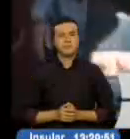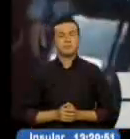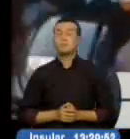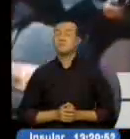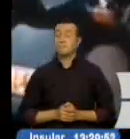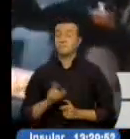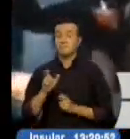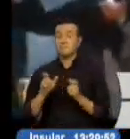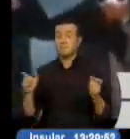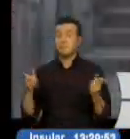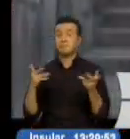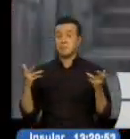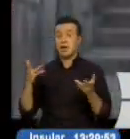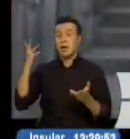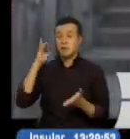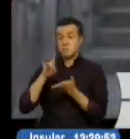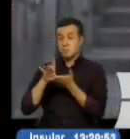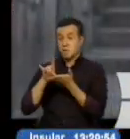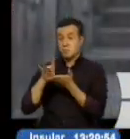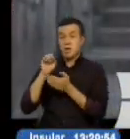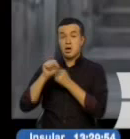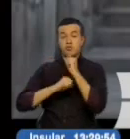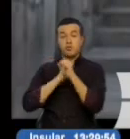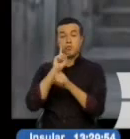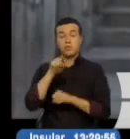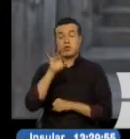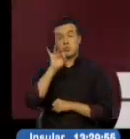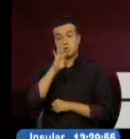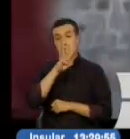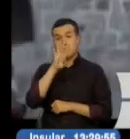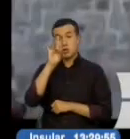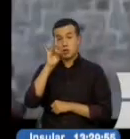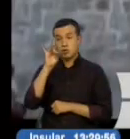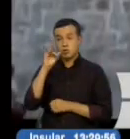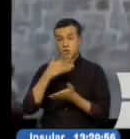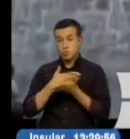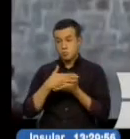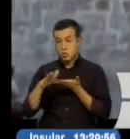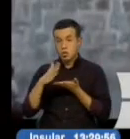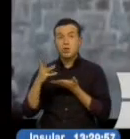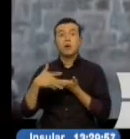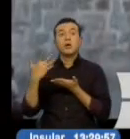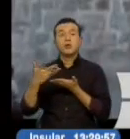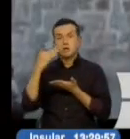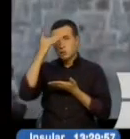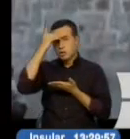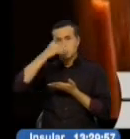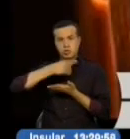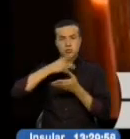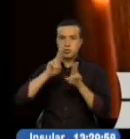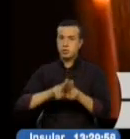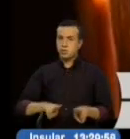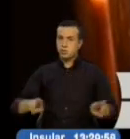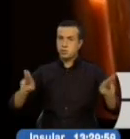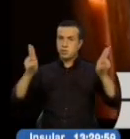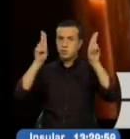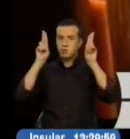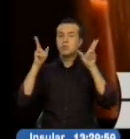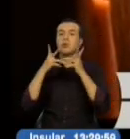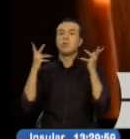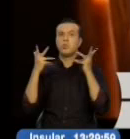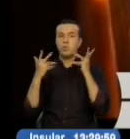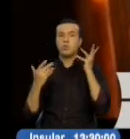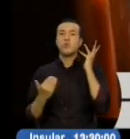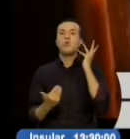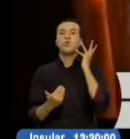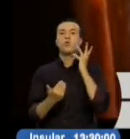Los palestinos fueron expulsados de su tierra en 1948 para dar paso a la decisión de las Naciones Unidas de crear